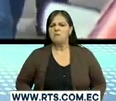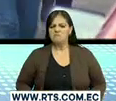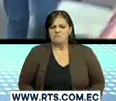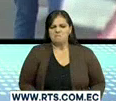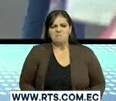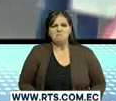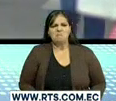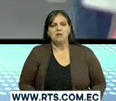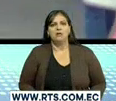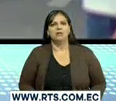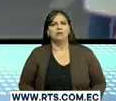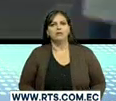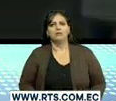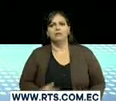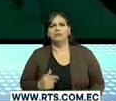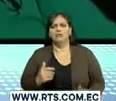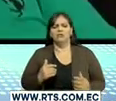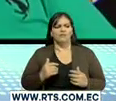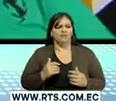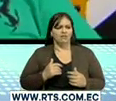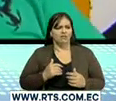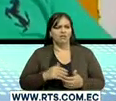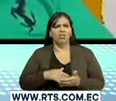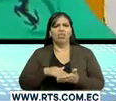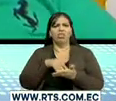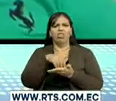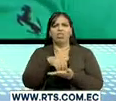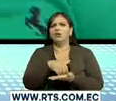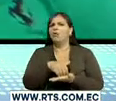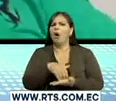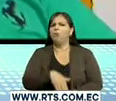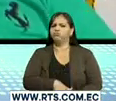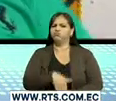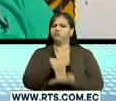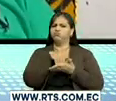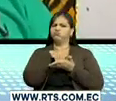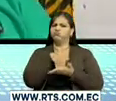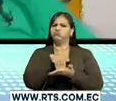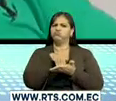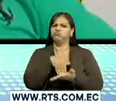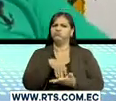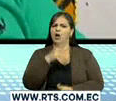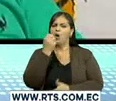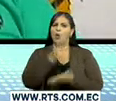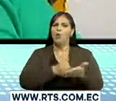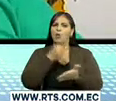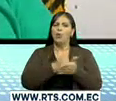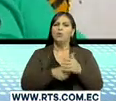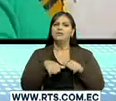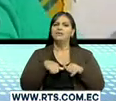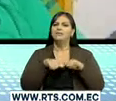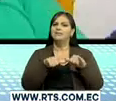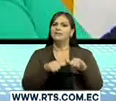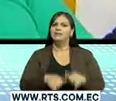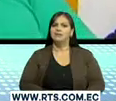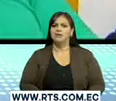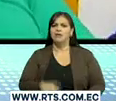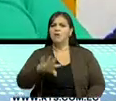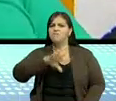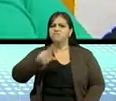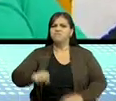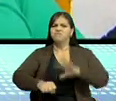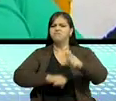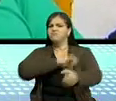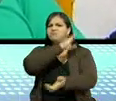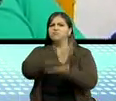importismo no nos pueden doblegar y continuemos contraatacando a la delincuencia, que es una plaga del siglo que está